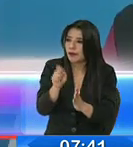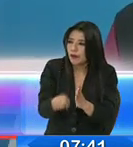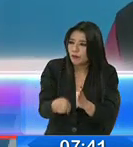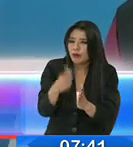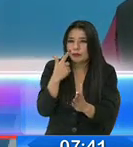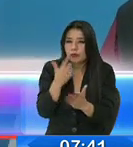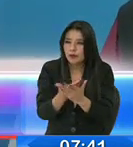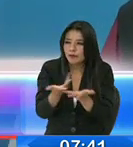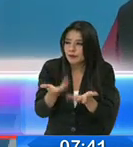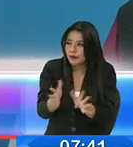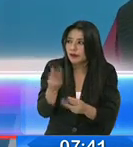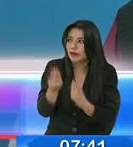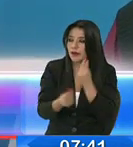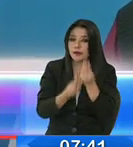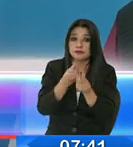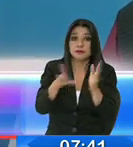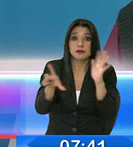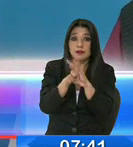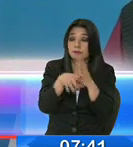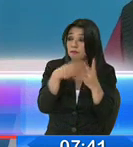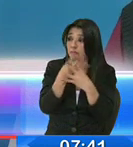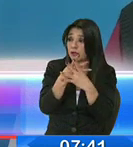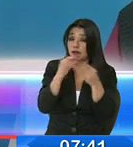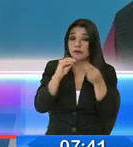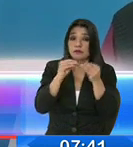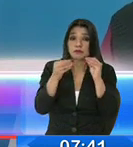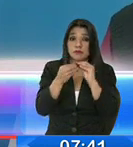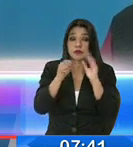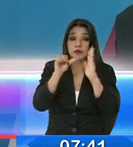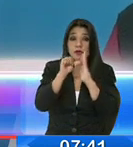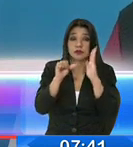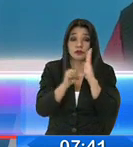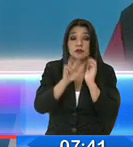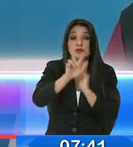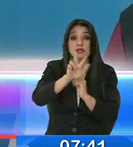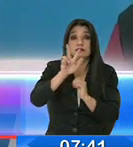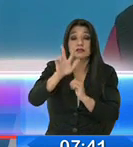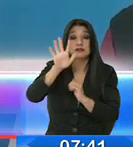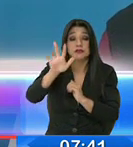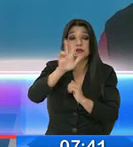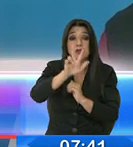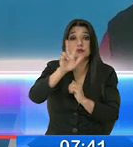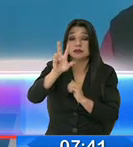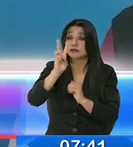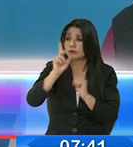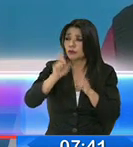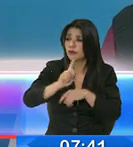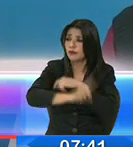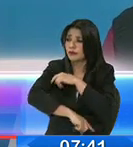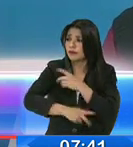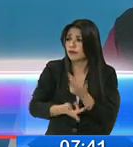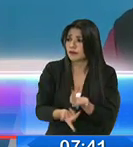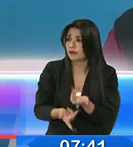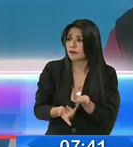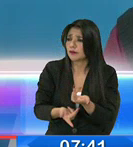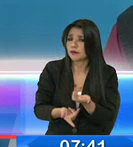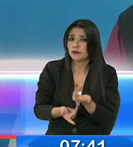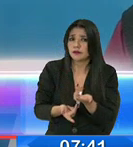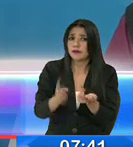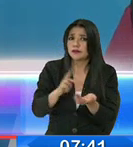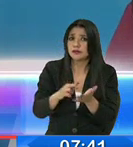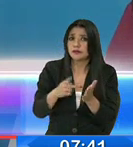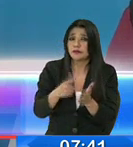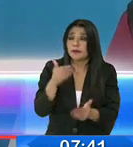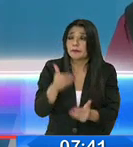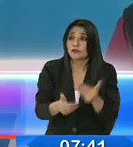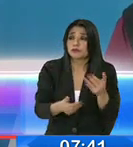el código orgánico integral penal artículo 35 336 de la atribución para sancionar porque el hecho de dilatar